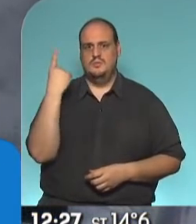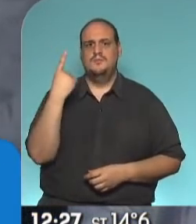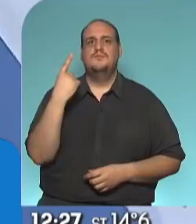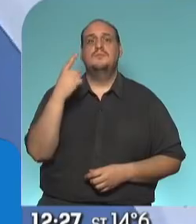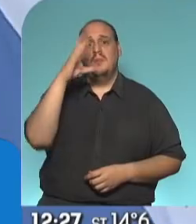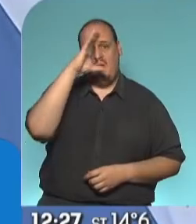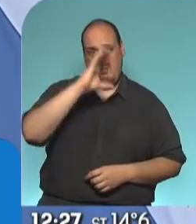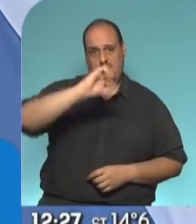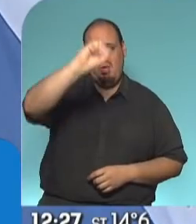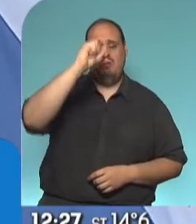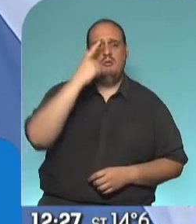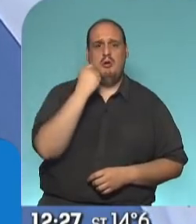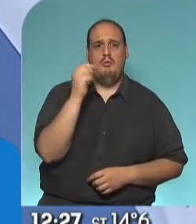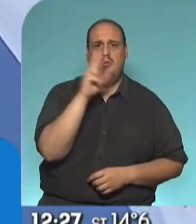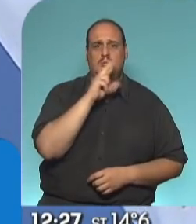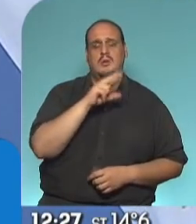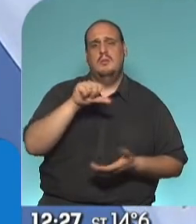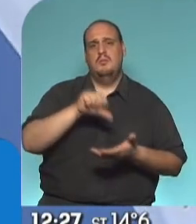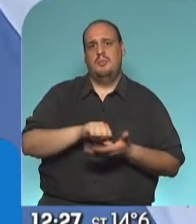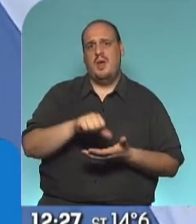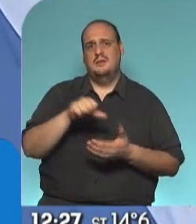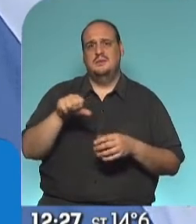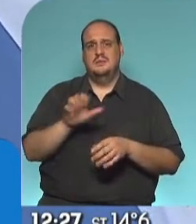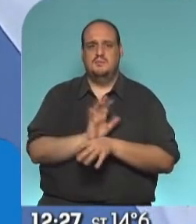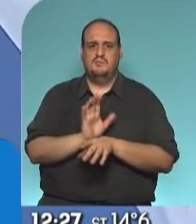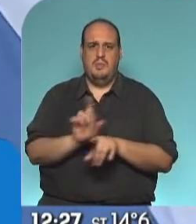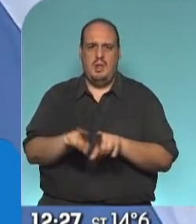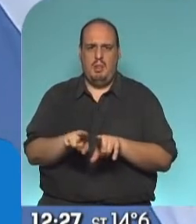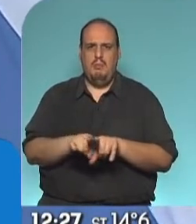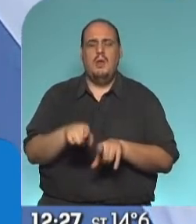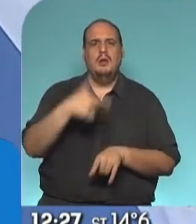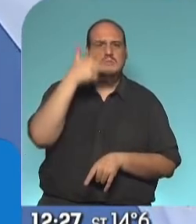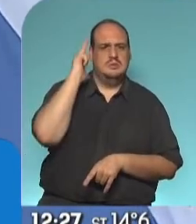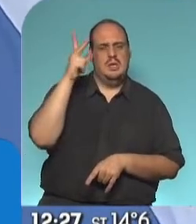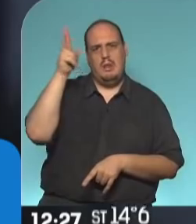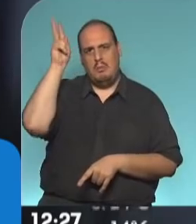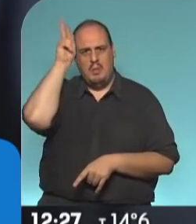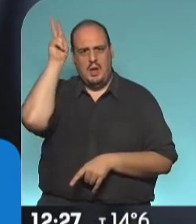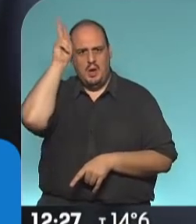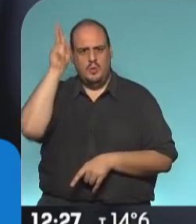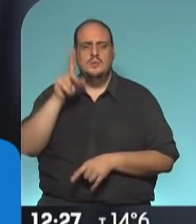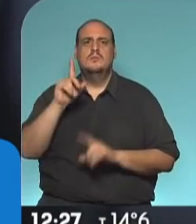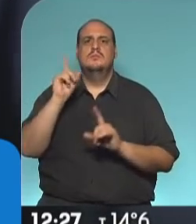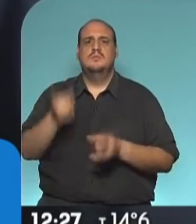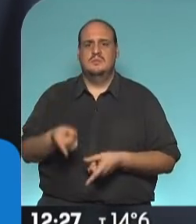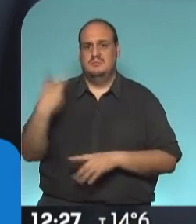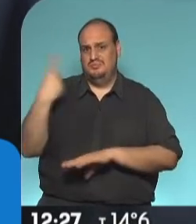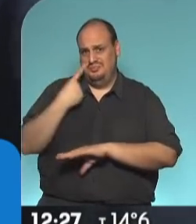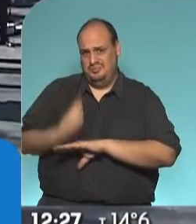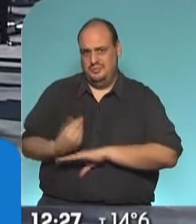señores embajadores de las hermanas repúblicas de Chile y de la República del Perú, en la República